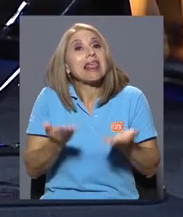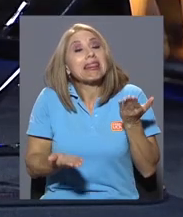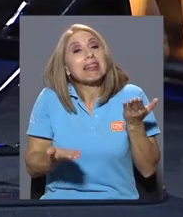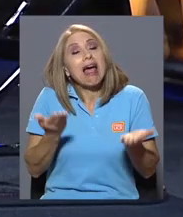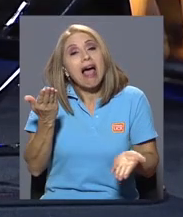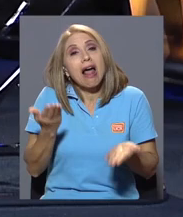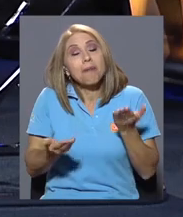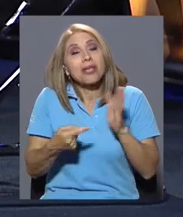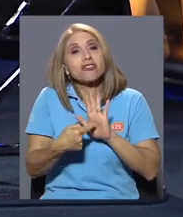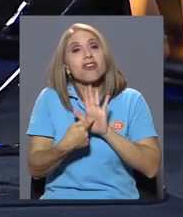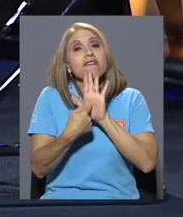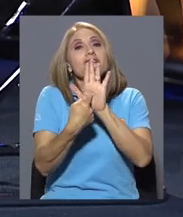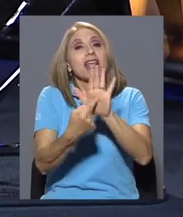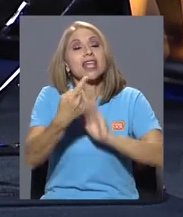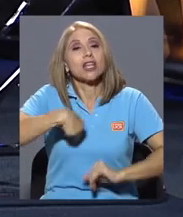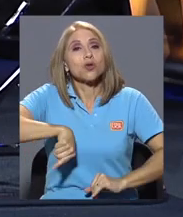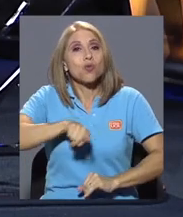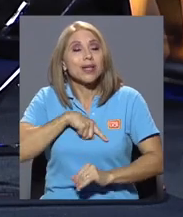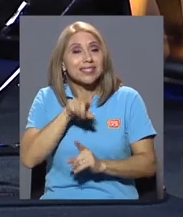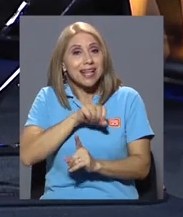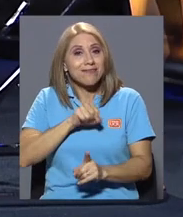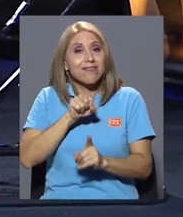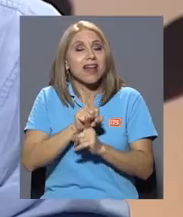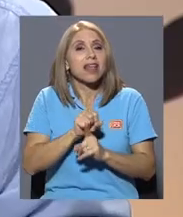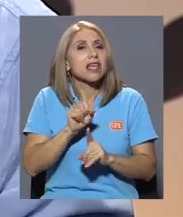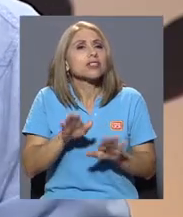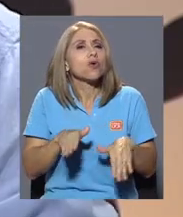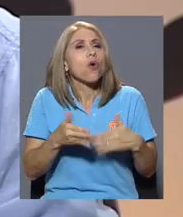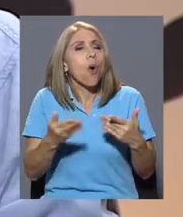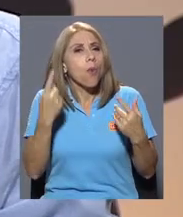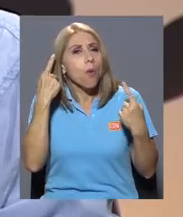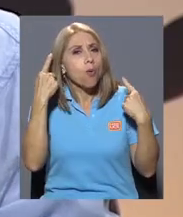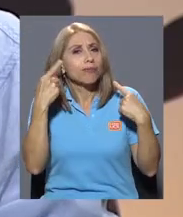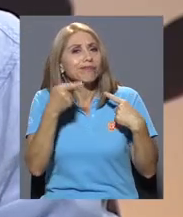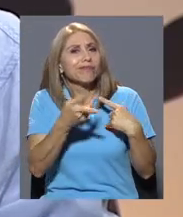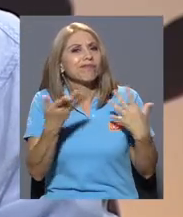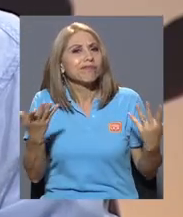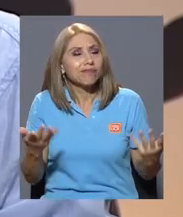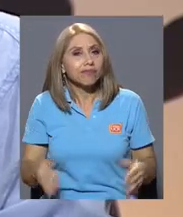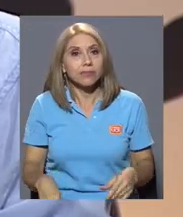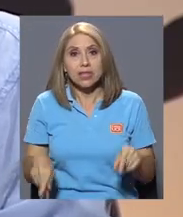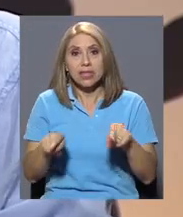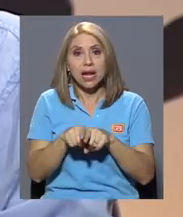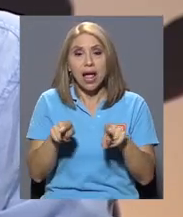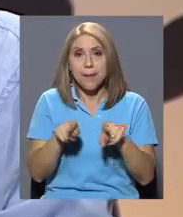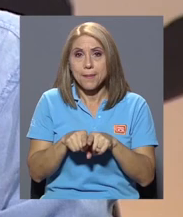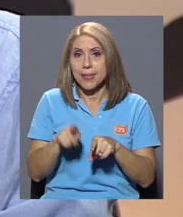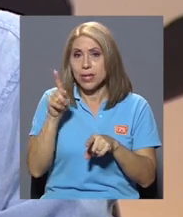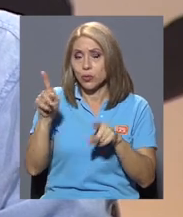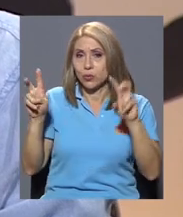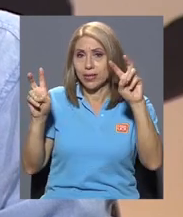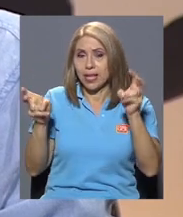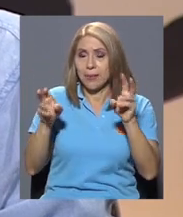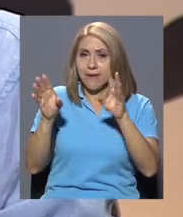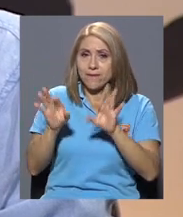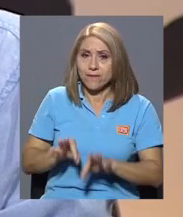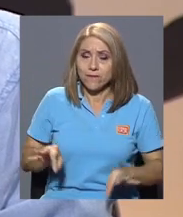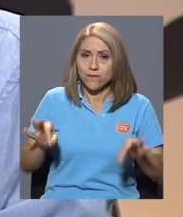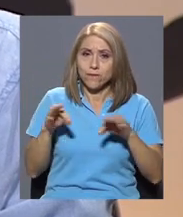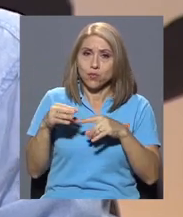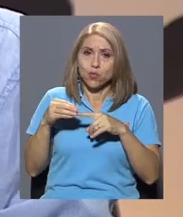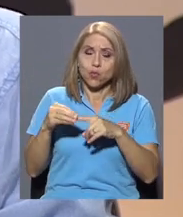también cómo llevarlo ahí bueno estás estás tocando un tema también fundamental